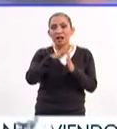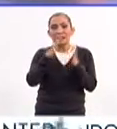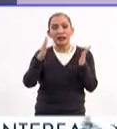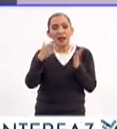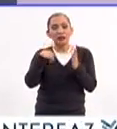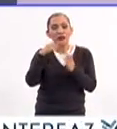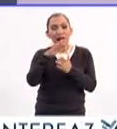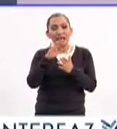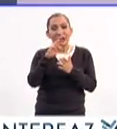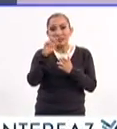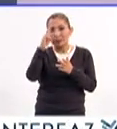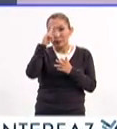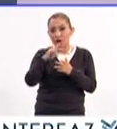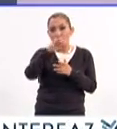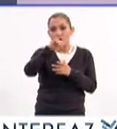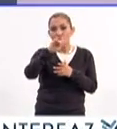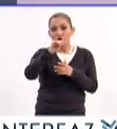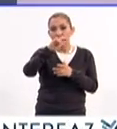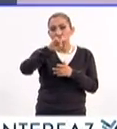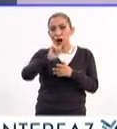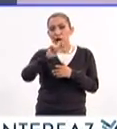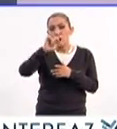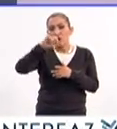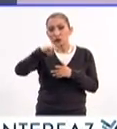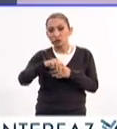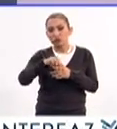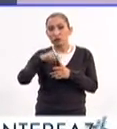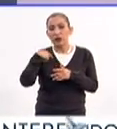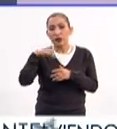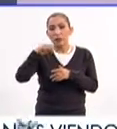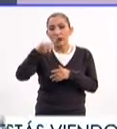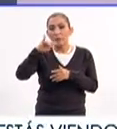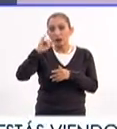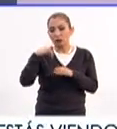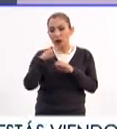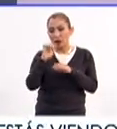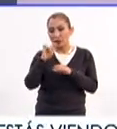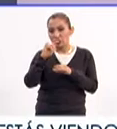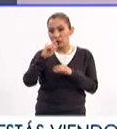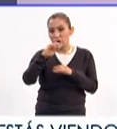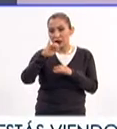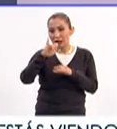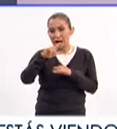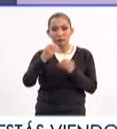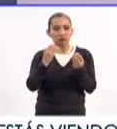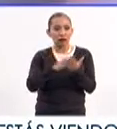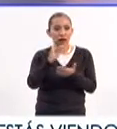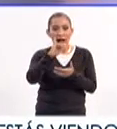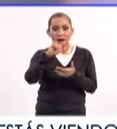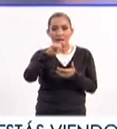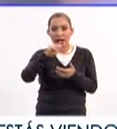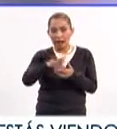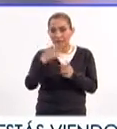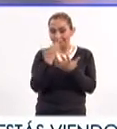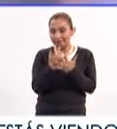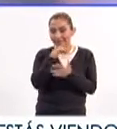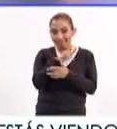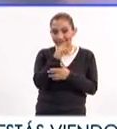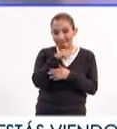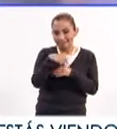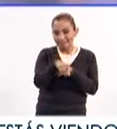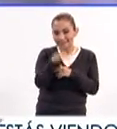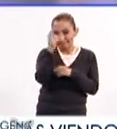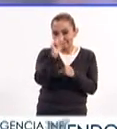en México, de Joshua Lund, y lo publica Malpaso. Muy bien, pues muchísimas gracias, Javier. Te esperamos como siempre